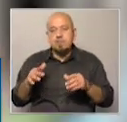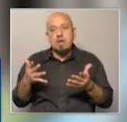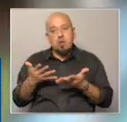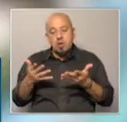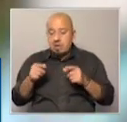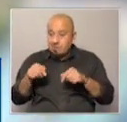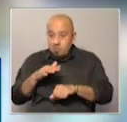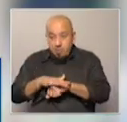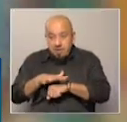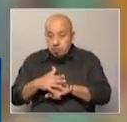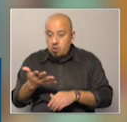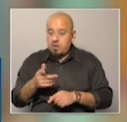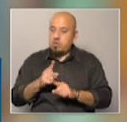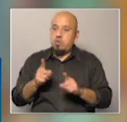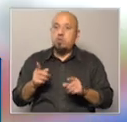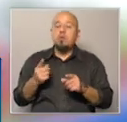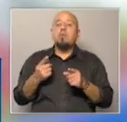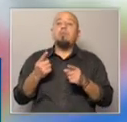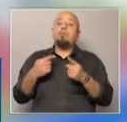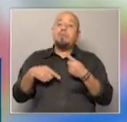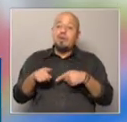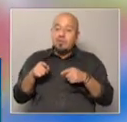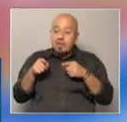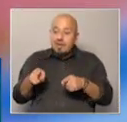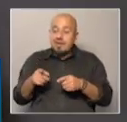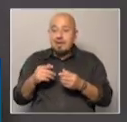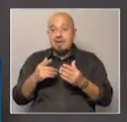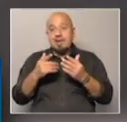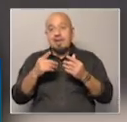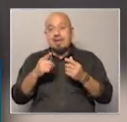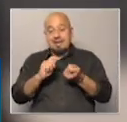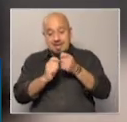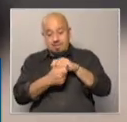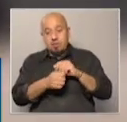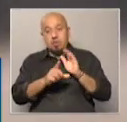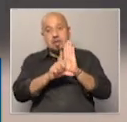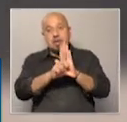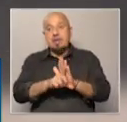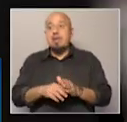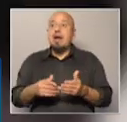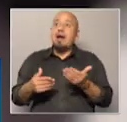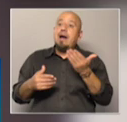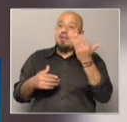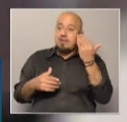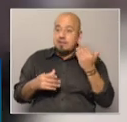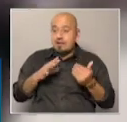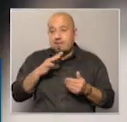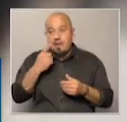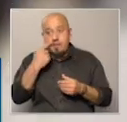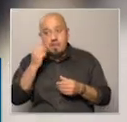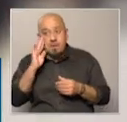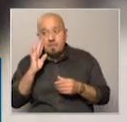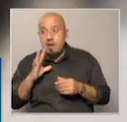así, y de cualquier manera, antes de esta última reforma, ya había casos donde padres sin estar en el